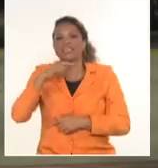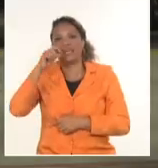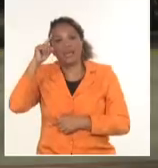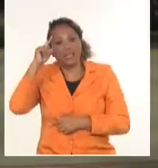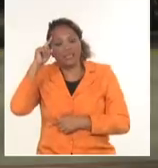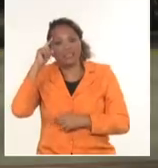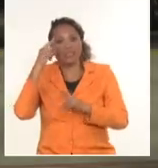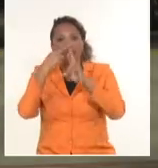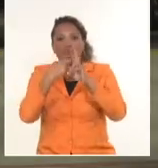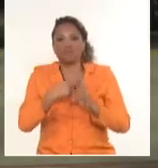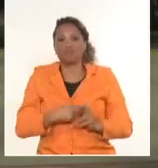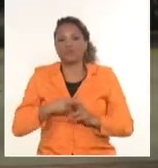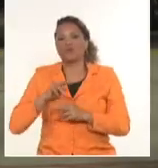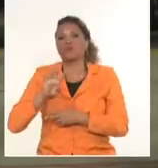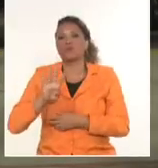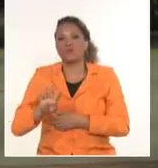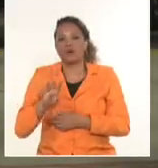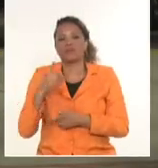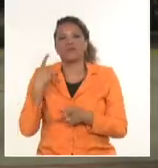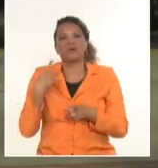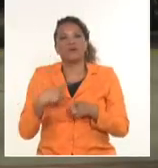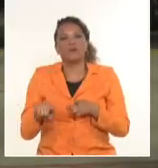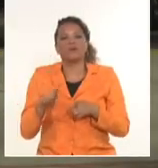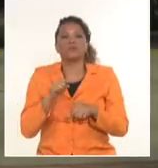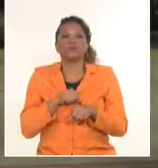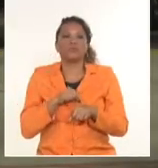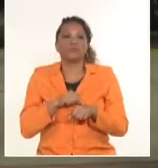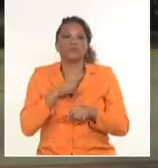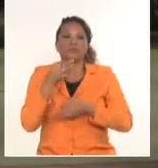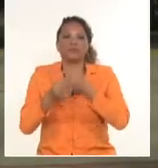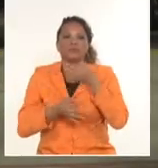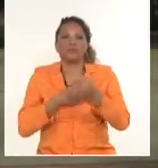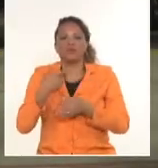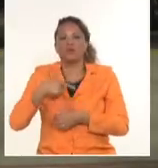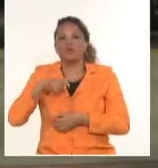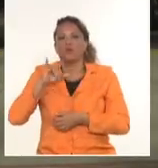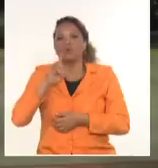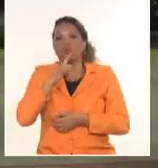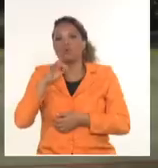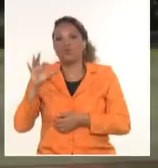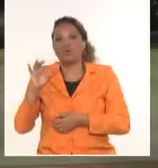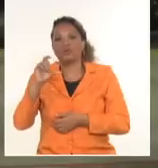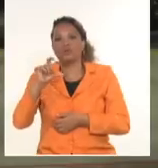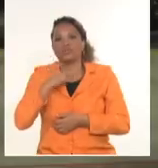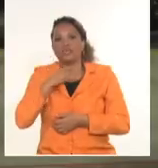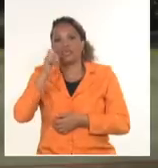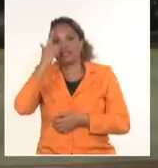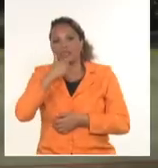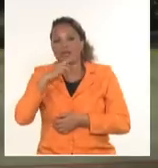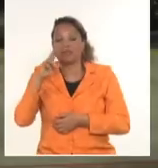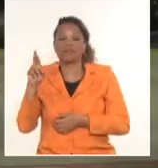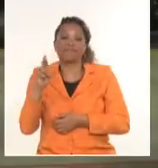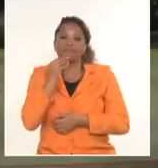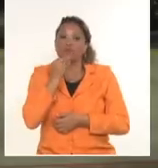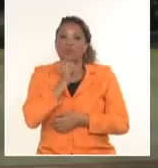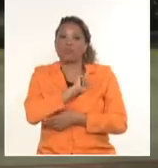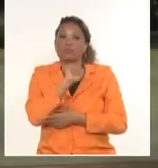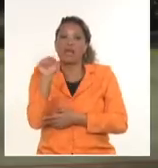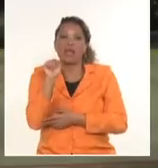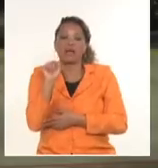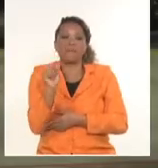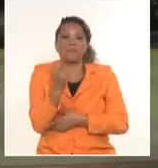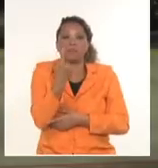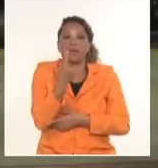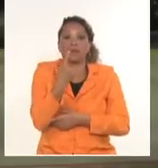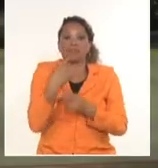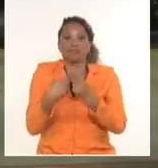es un momento también para hablar de Julio César Lacruz, quien es cierto que no pudo pasar del primer combate, el abanderado por